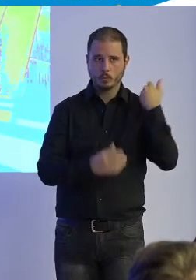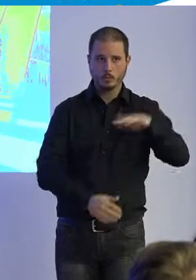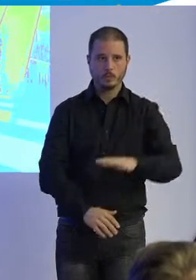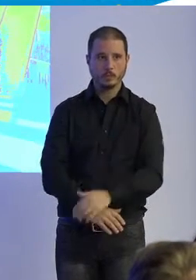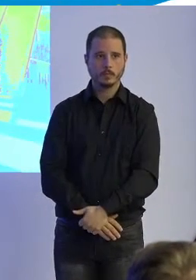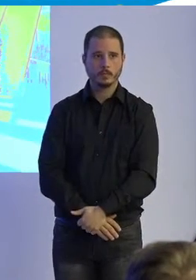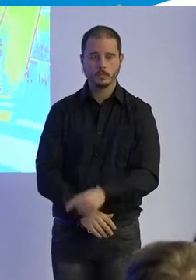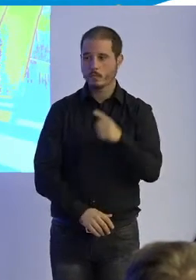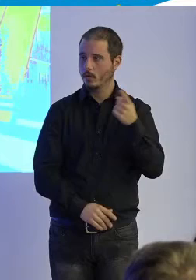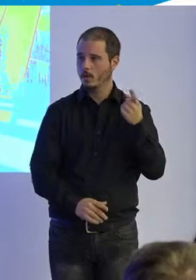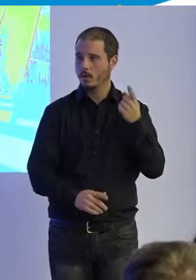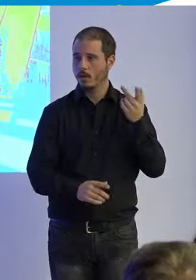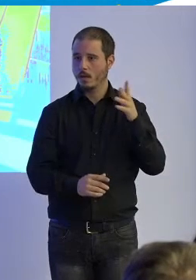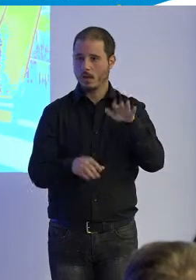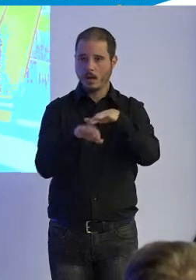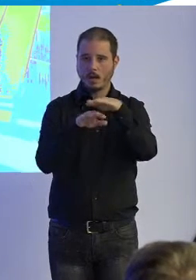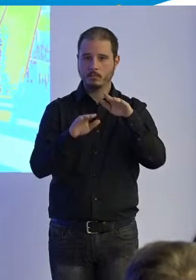que podía reproducir cualquier cosa.